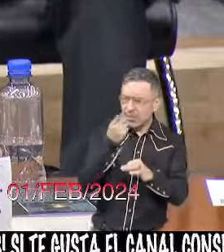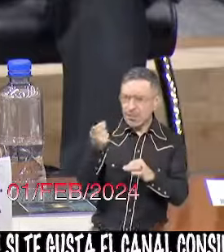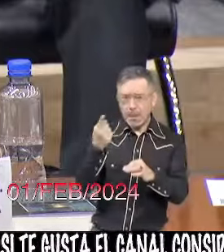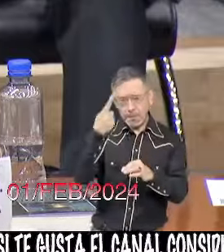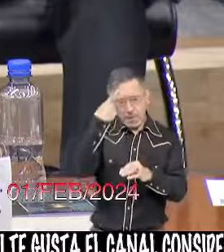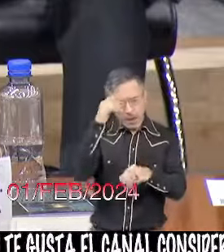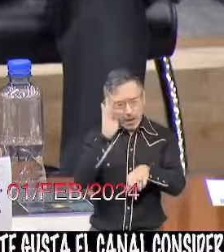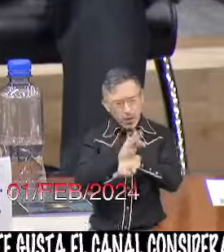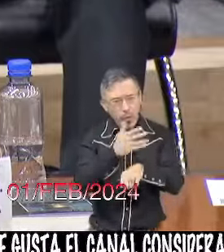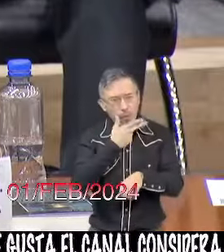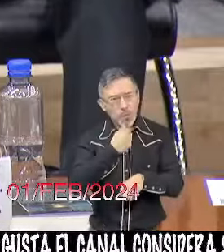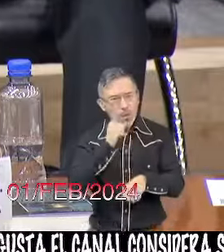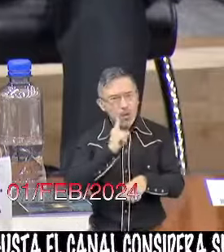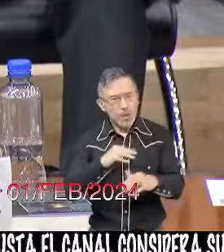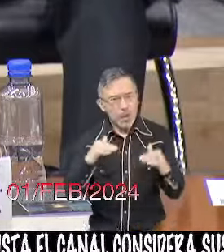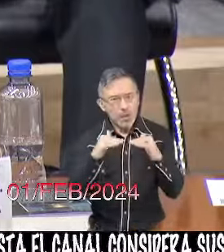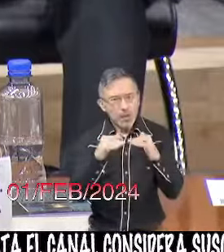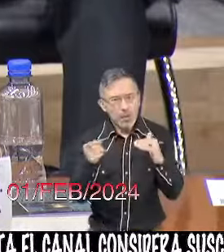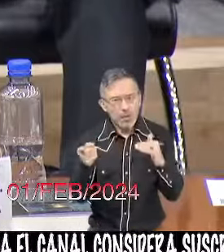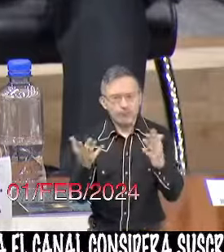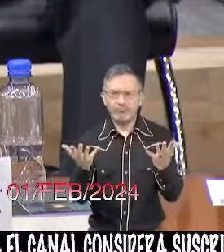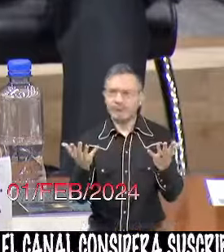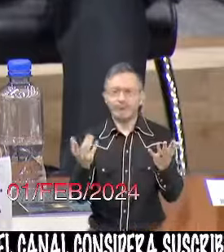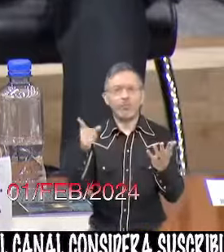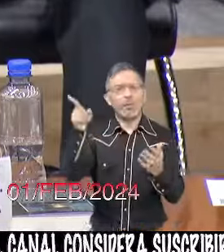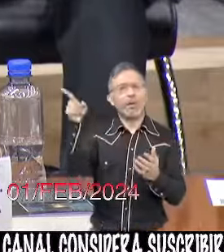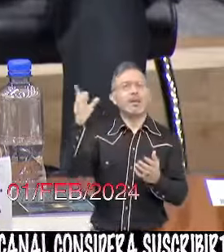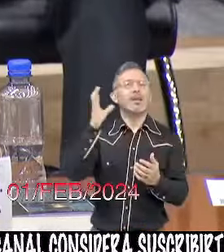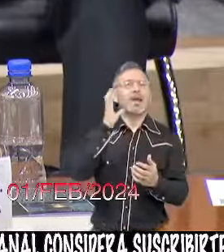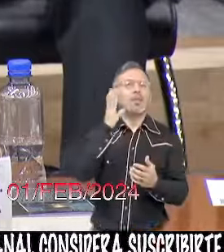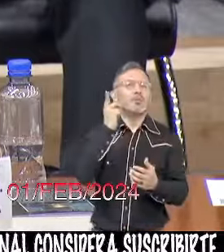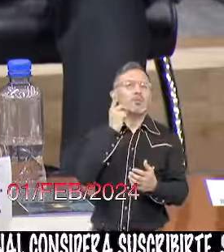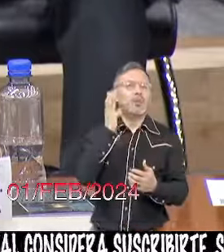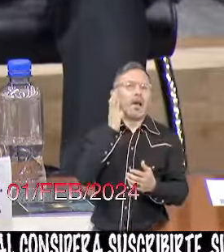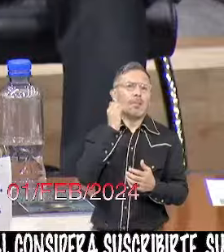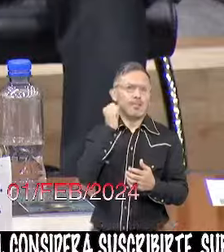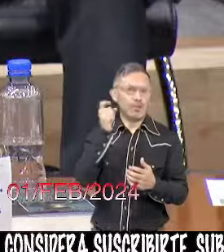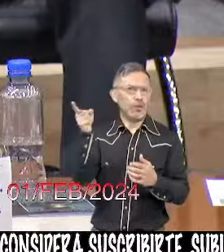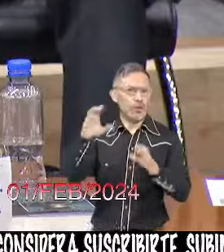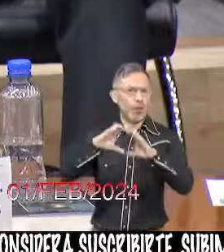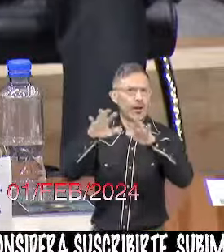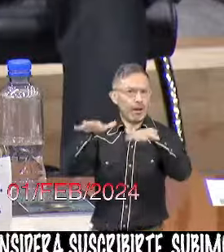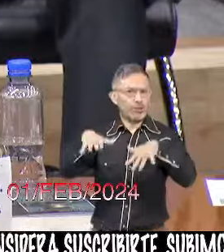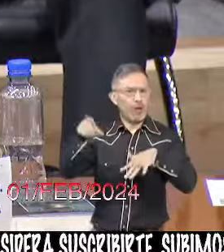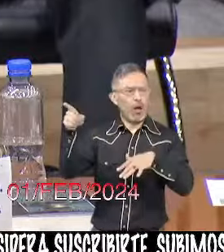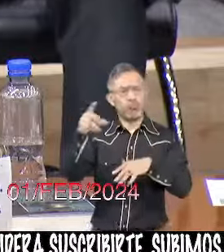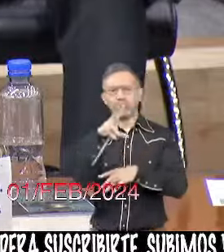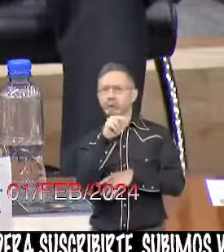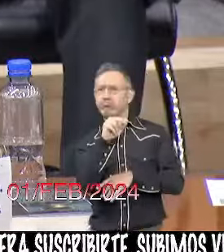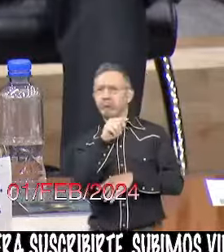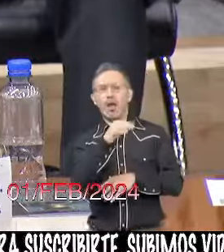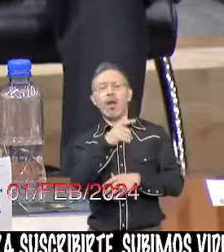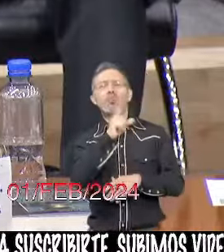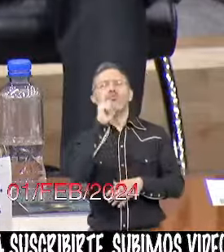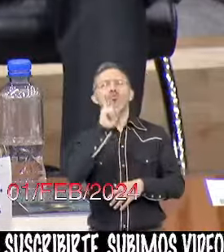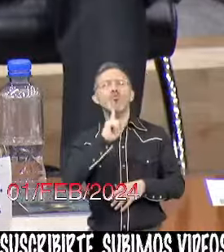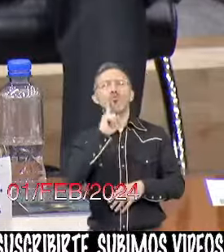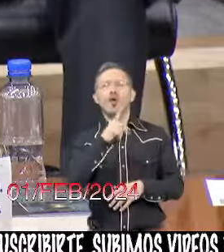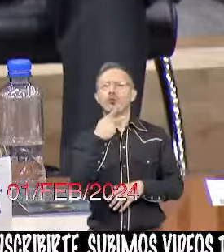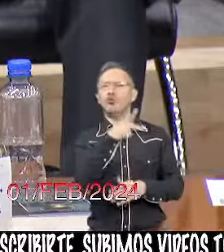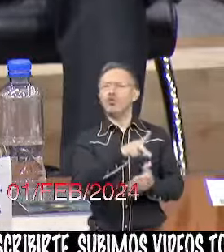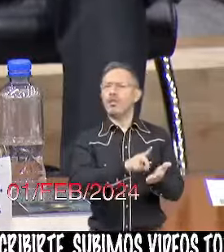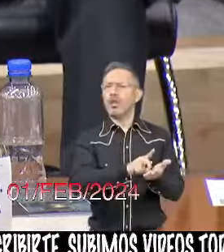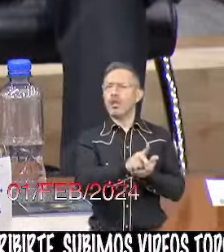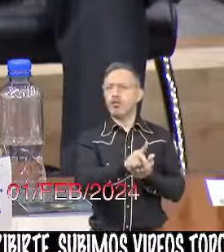son los partidos que en el Congreso se han negado a reconocer en la Constitución el derecho a la libre sexualidad de las mujeres